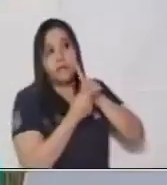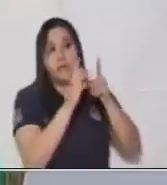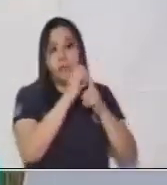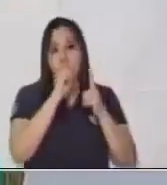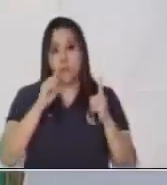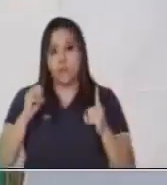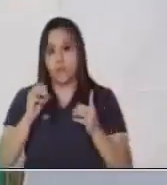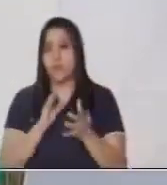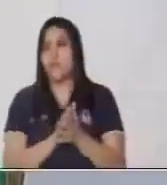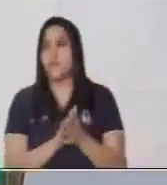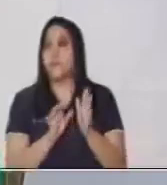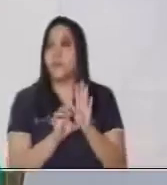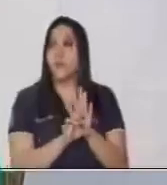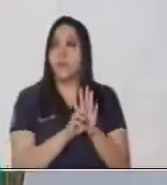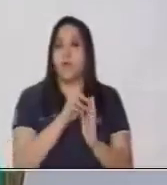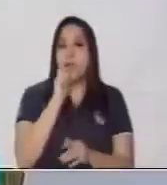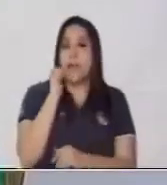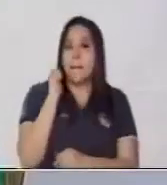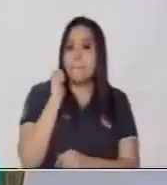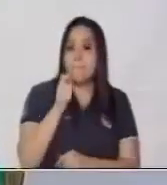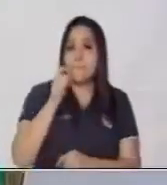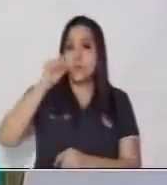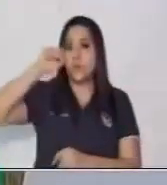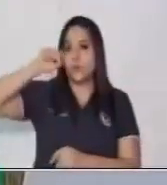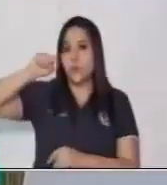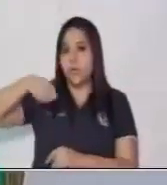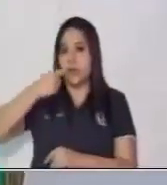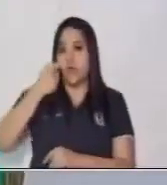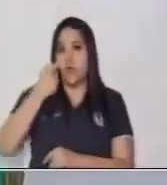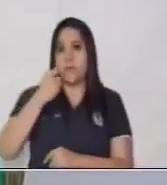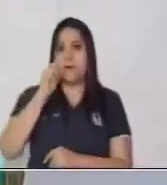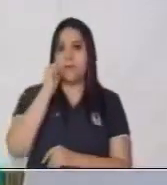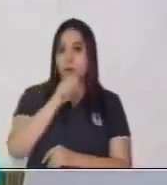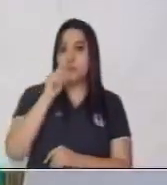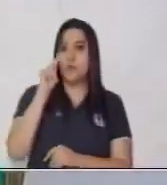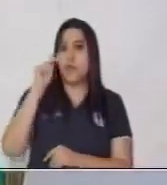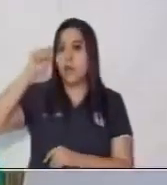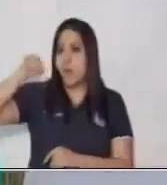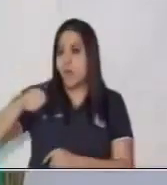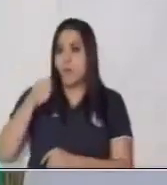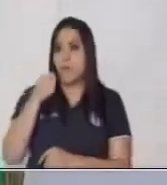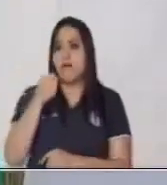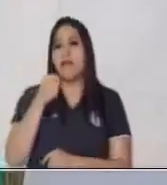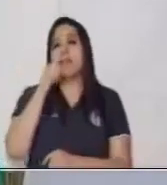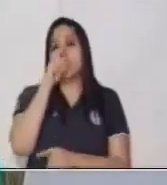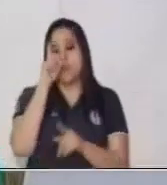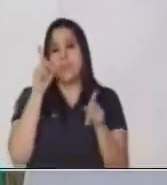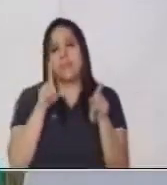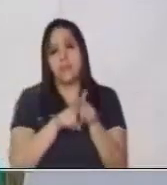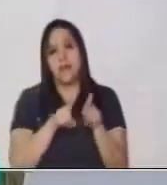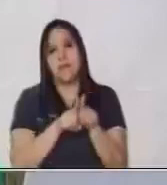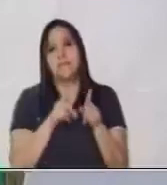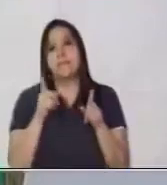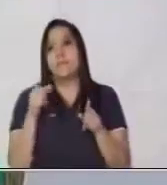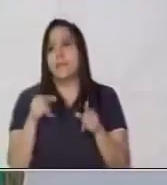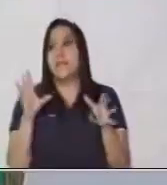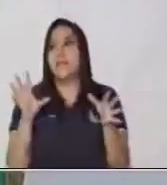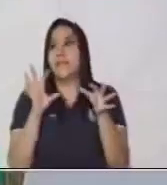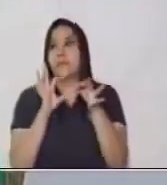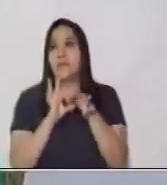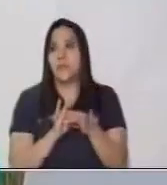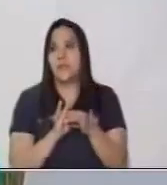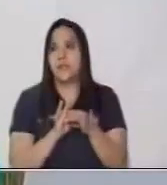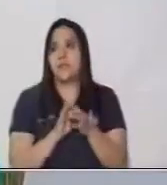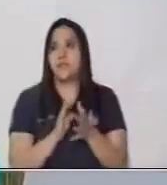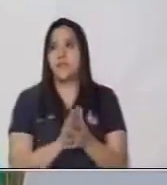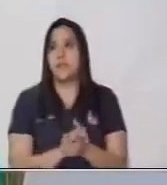compuesta. Tenemos el punto y coma. Un punto y coma también intervienen dentro de un